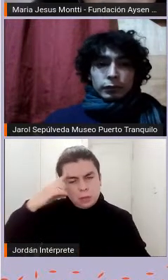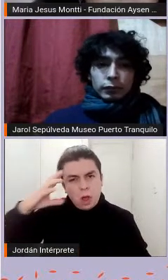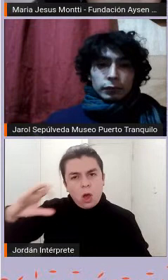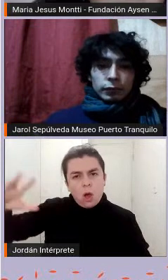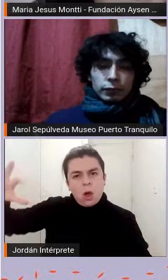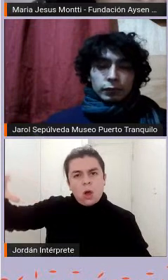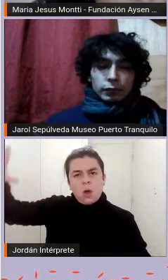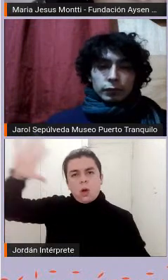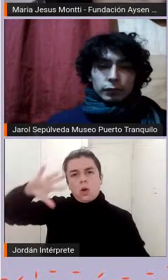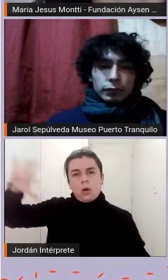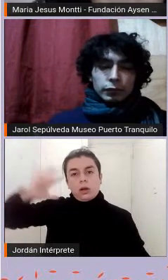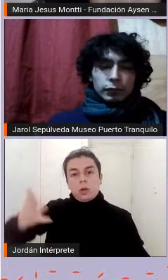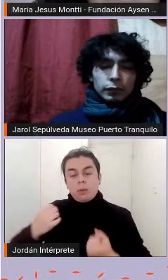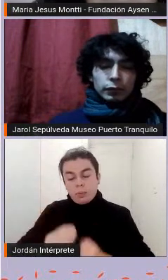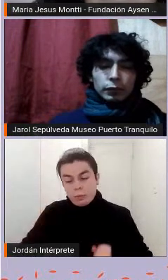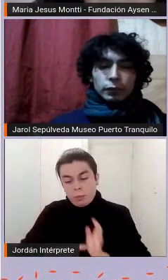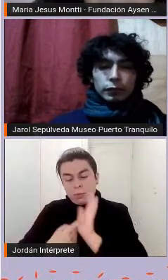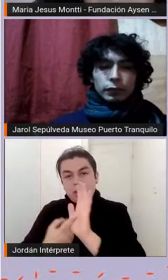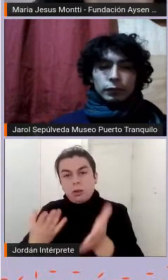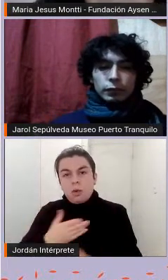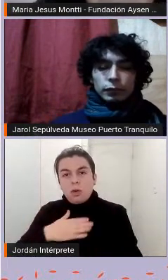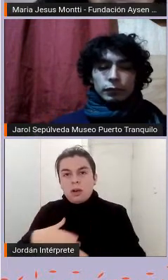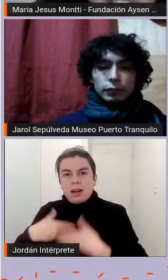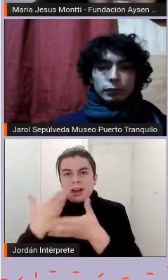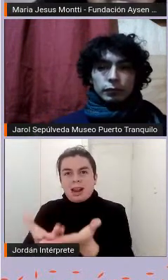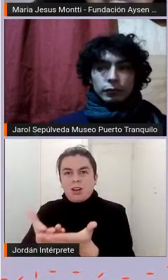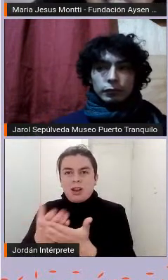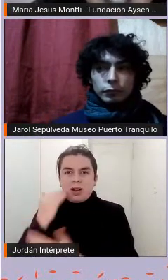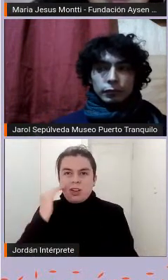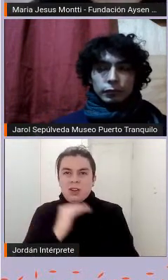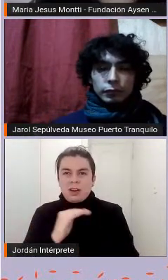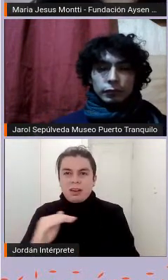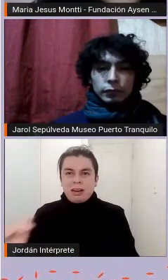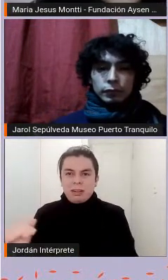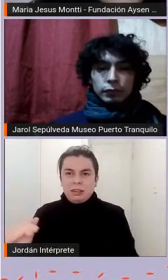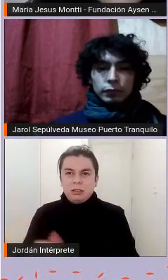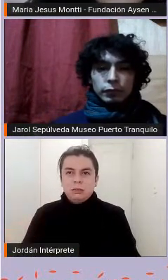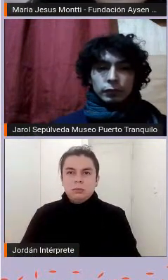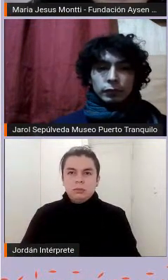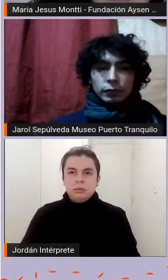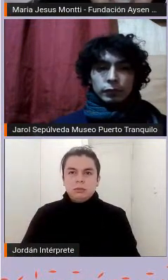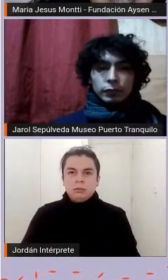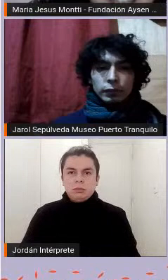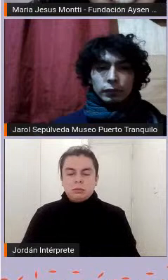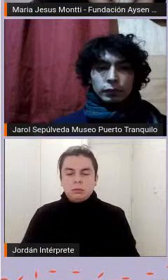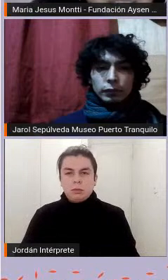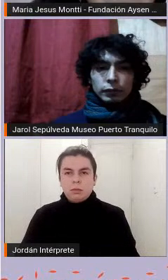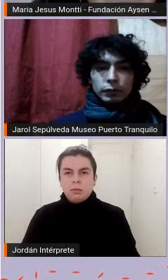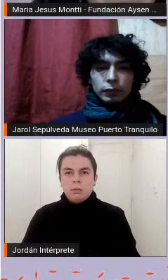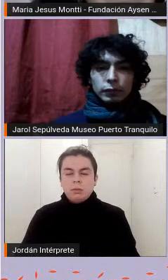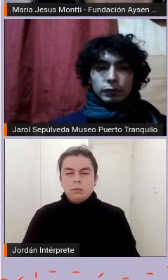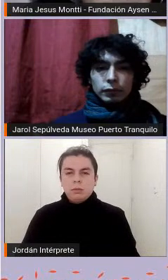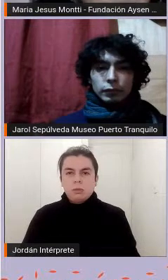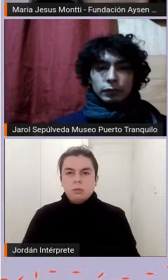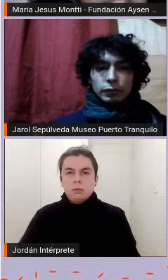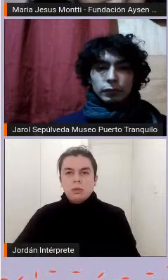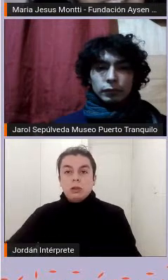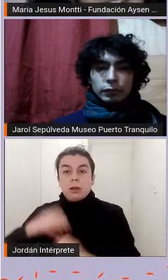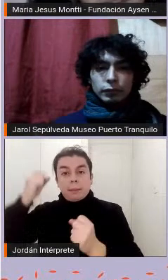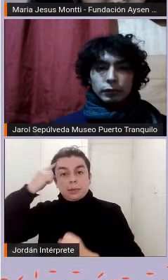este regalo a los niños, y surge la idea también de poder plantearse la posibilidad de tener un